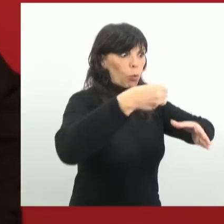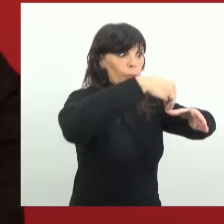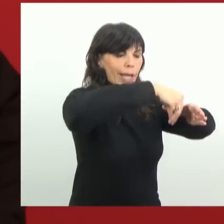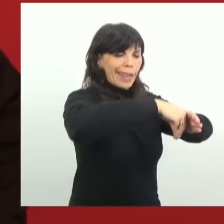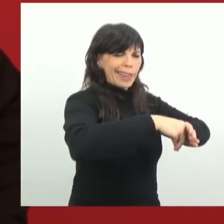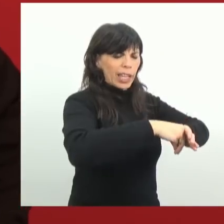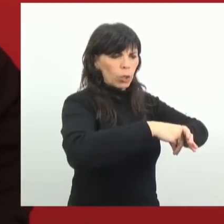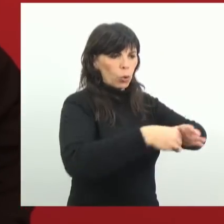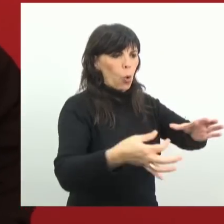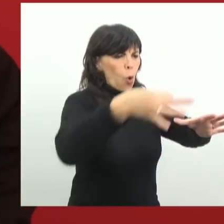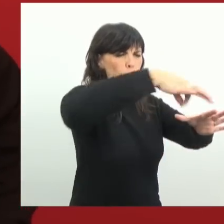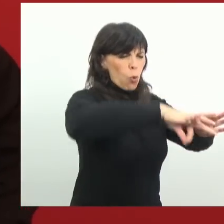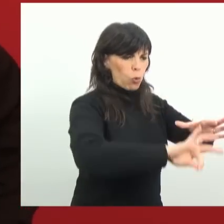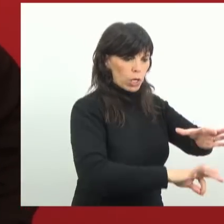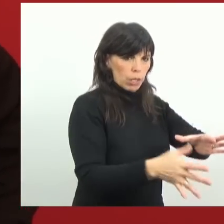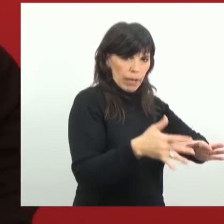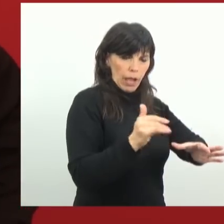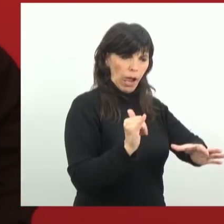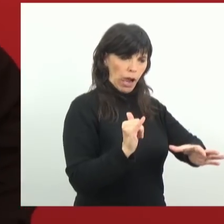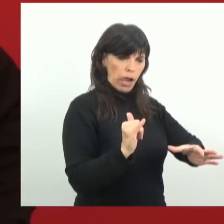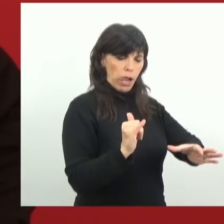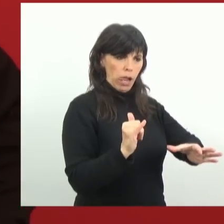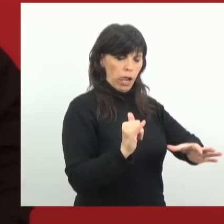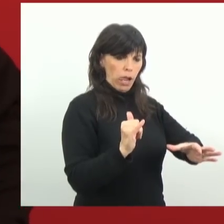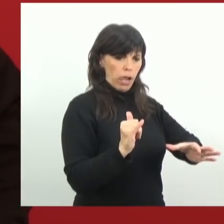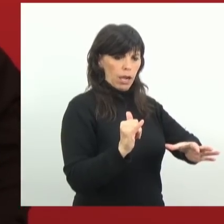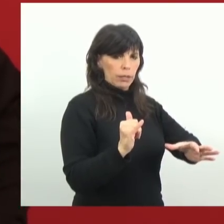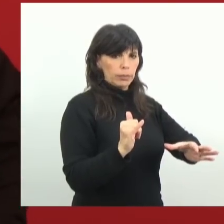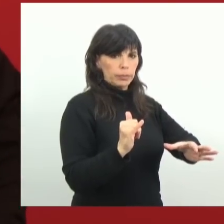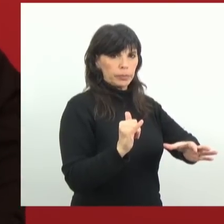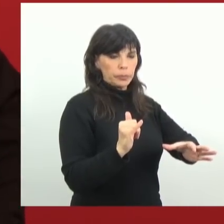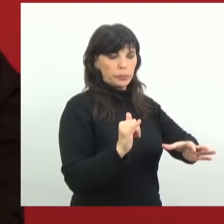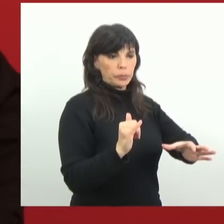literalmente como dice aquí, un semiente